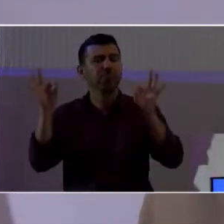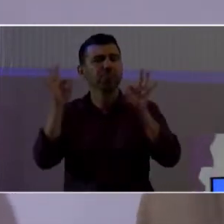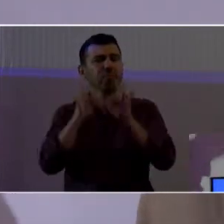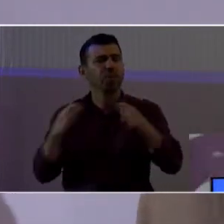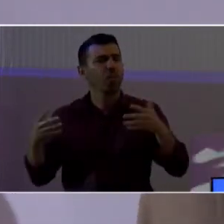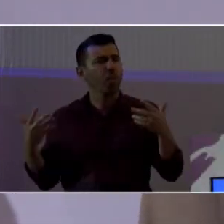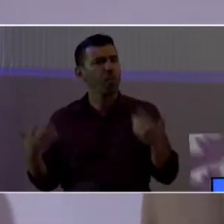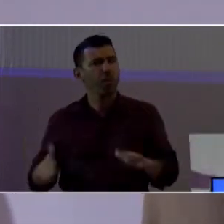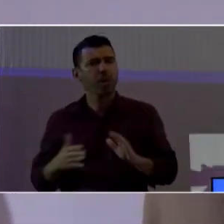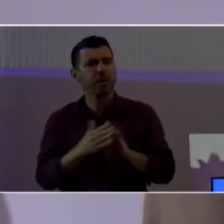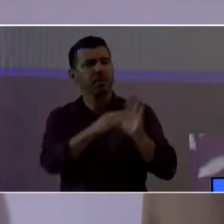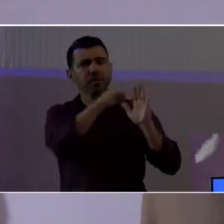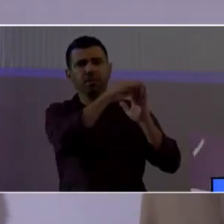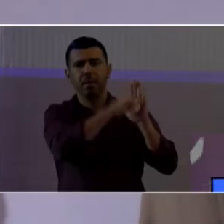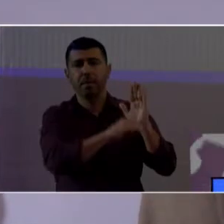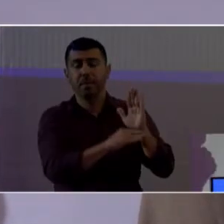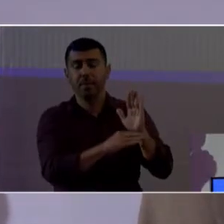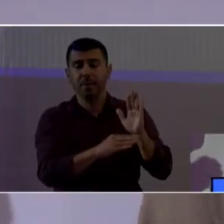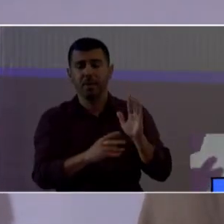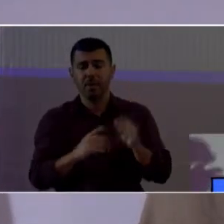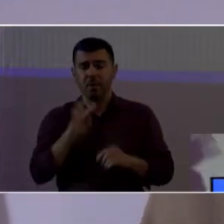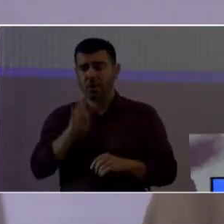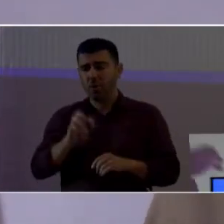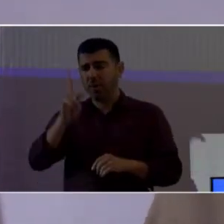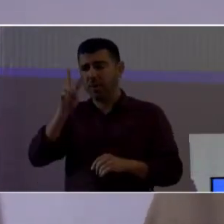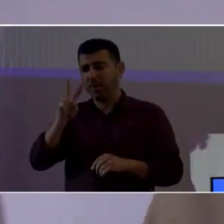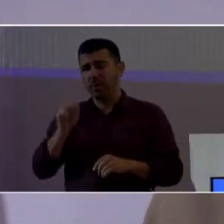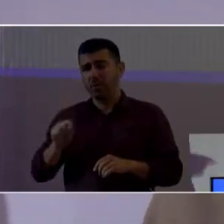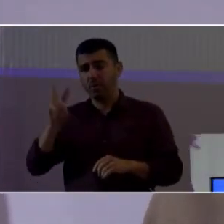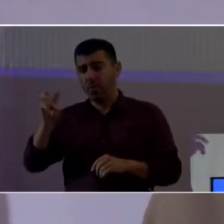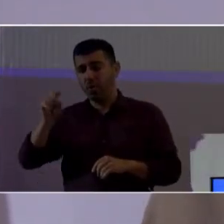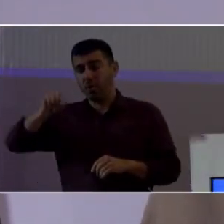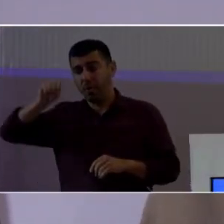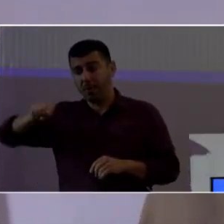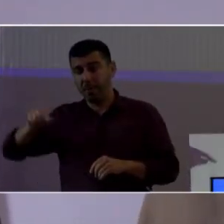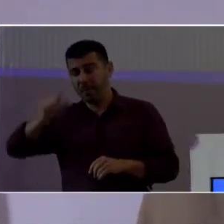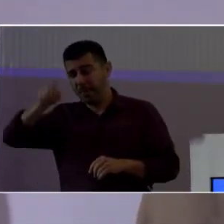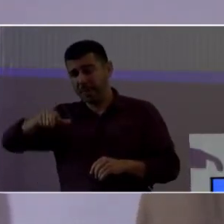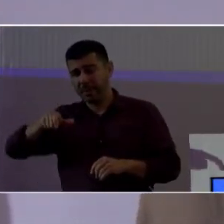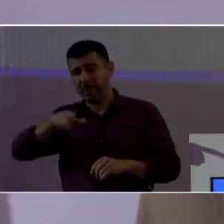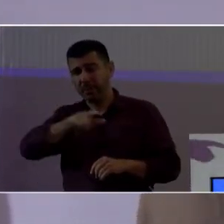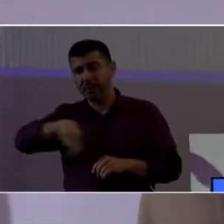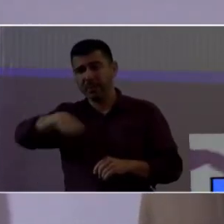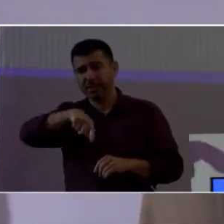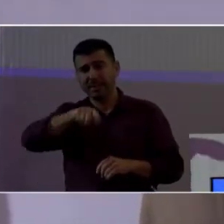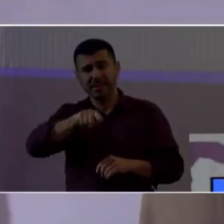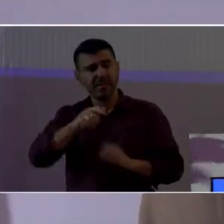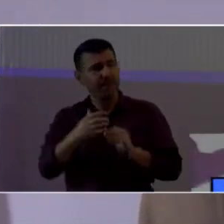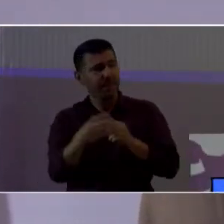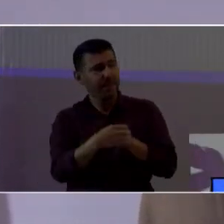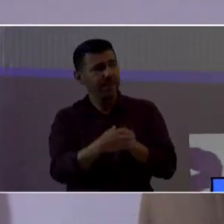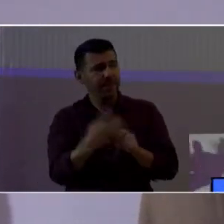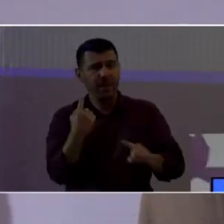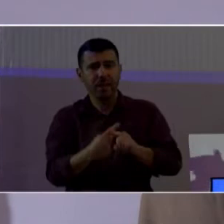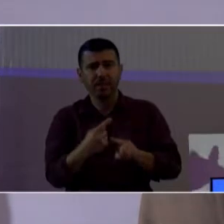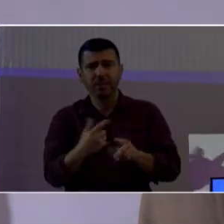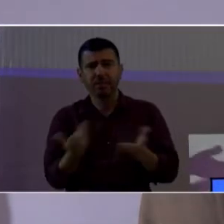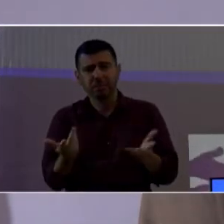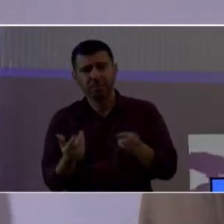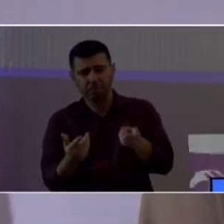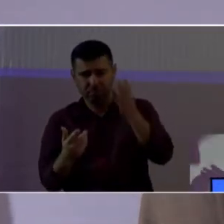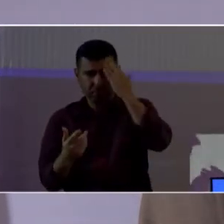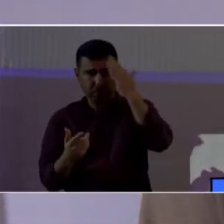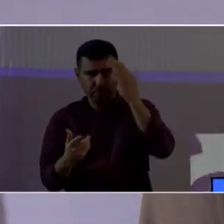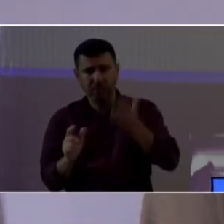ellos, el 92.8% de la población de FARC tiene competencias en lectoescritura, saben